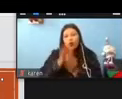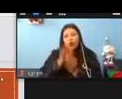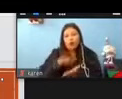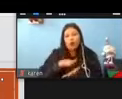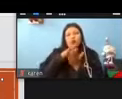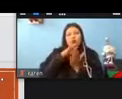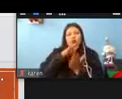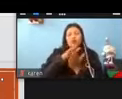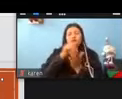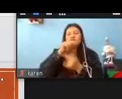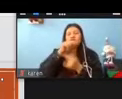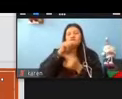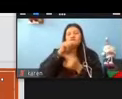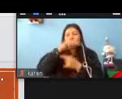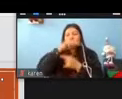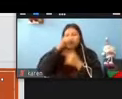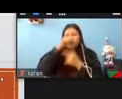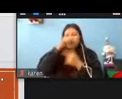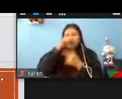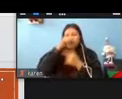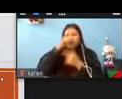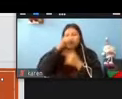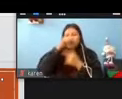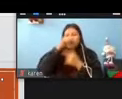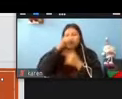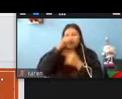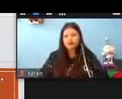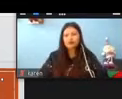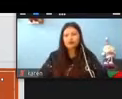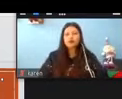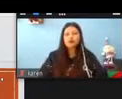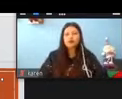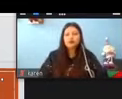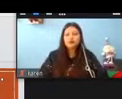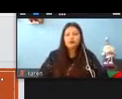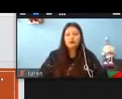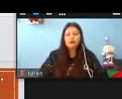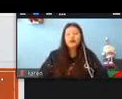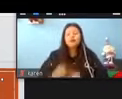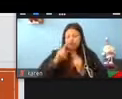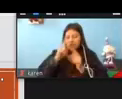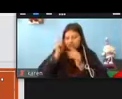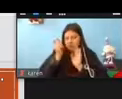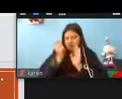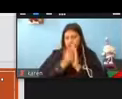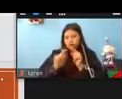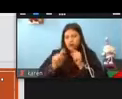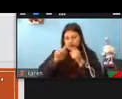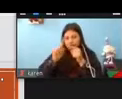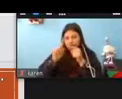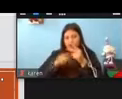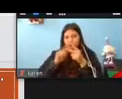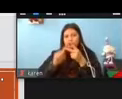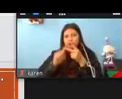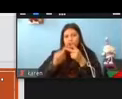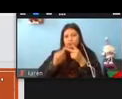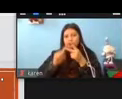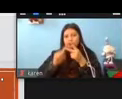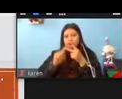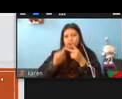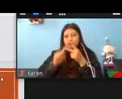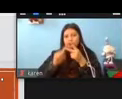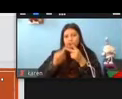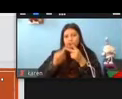los repositorios y los lugares de memoria. Un segundo punto fue el análisis